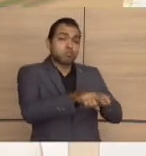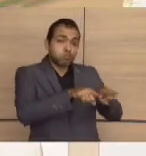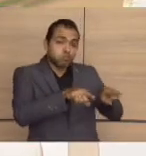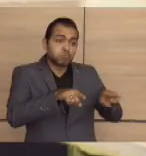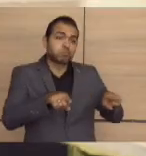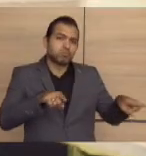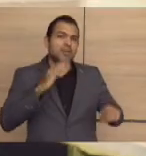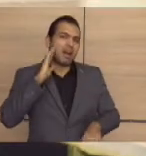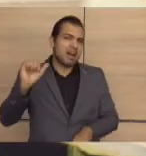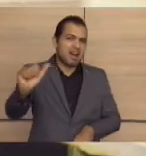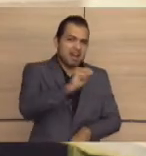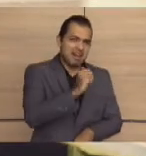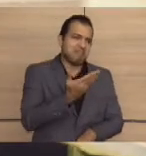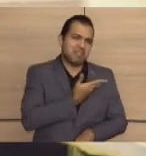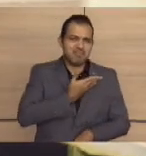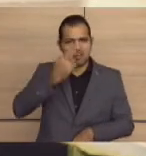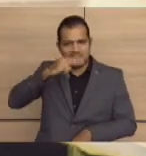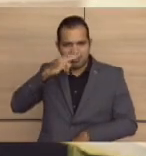wayú.